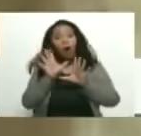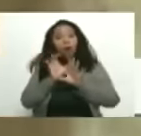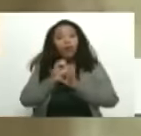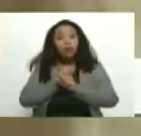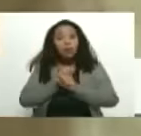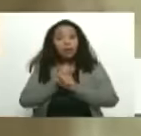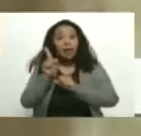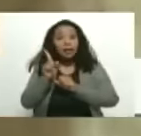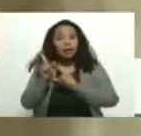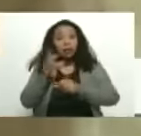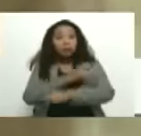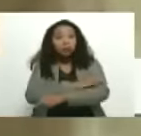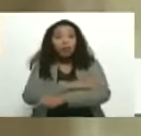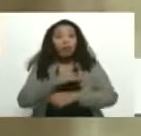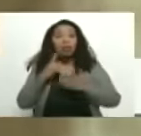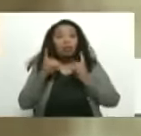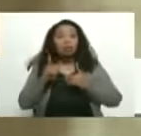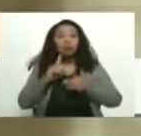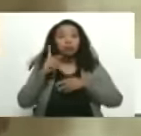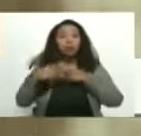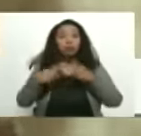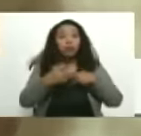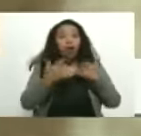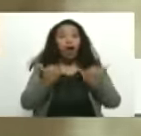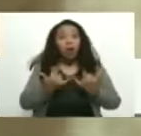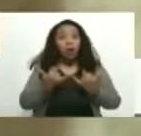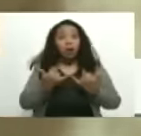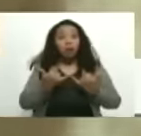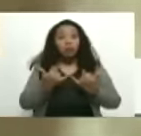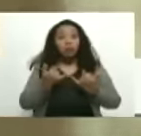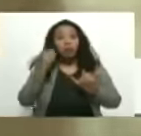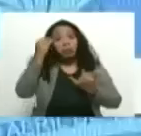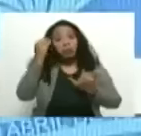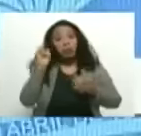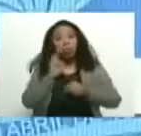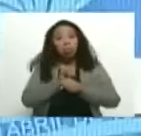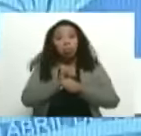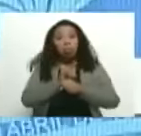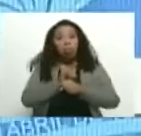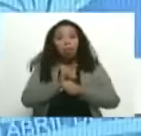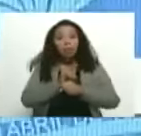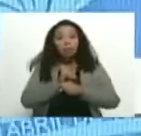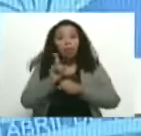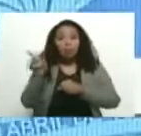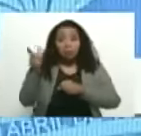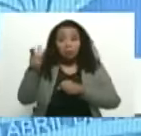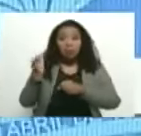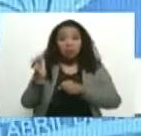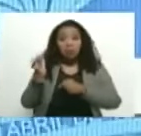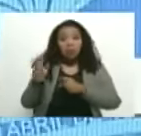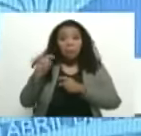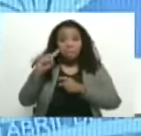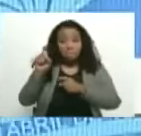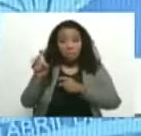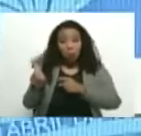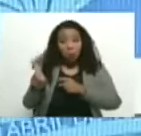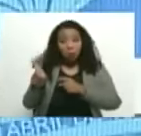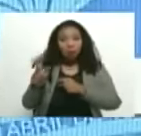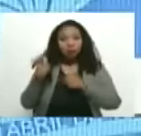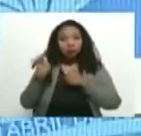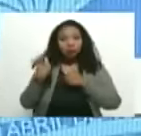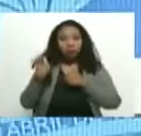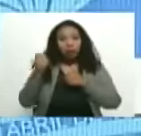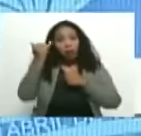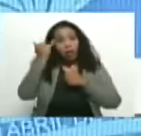líderes opositores, decidieron participar en ese proceso y ahora quizás se sienten estafados. Muy buena pregunta. Y una buena pregunta que nos da una buena